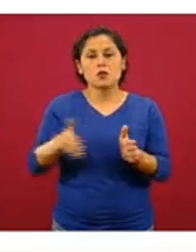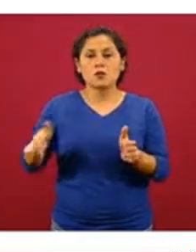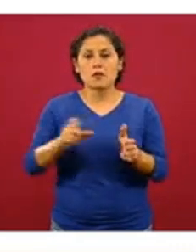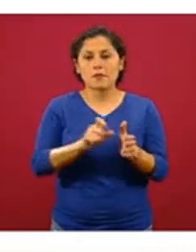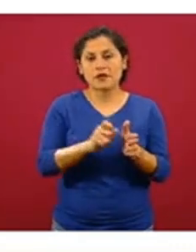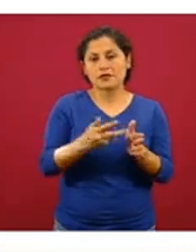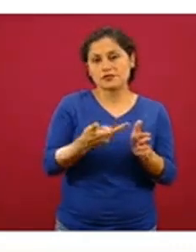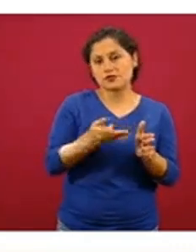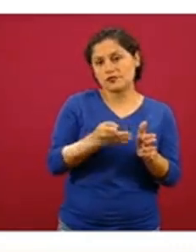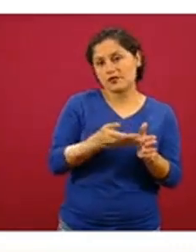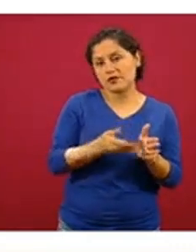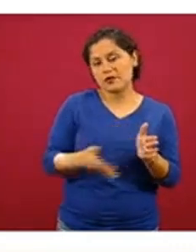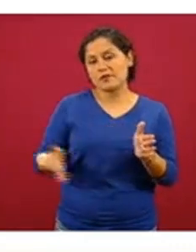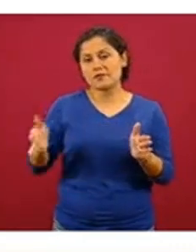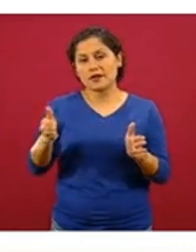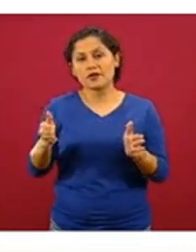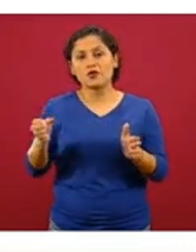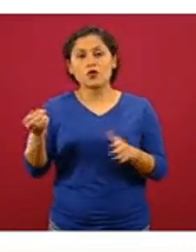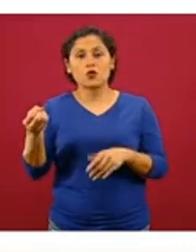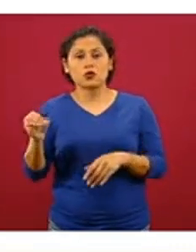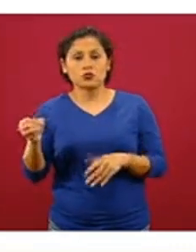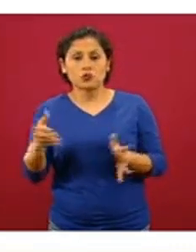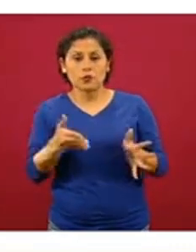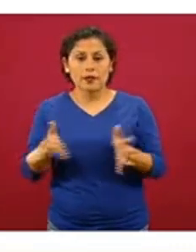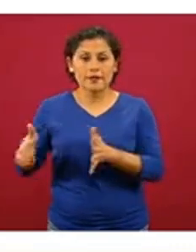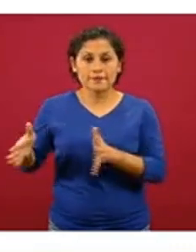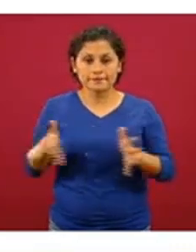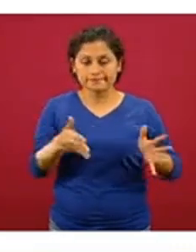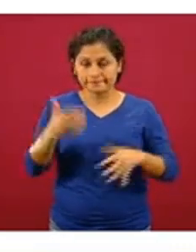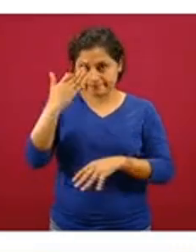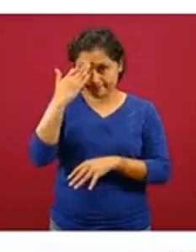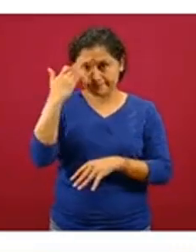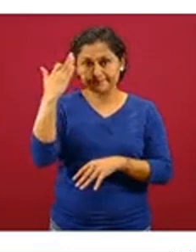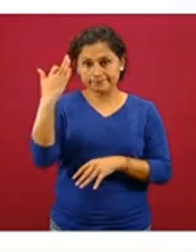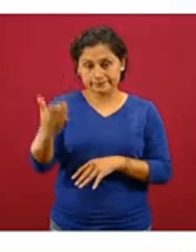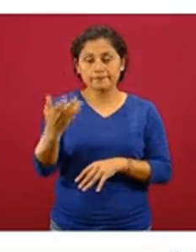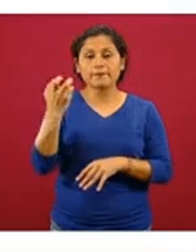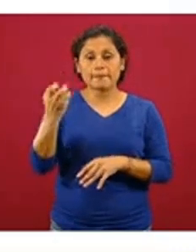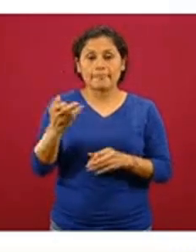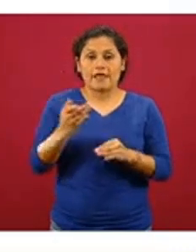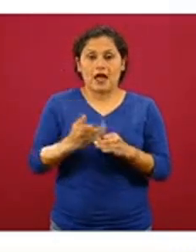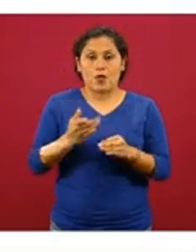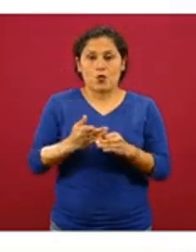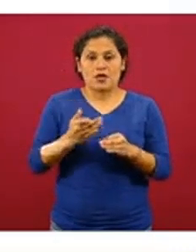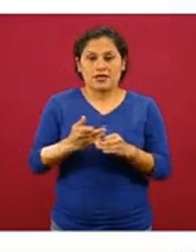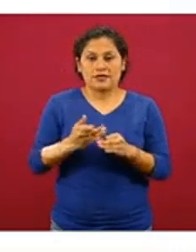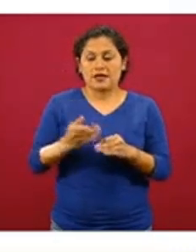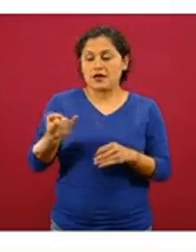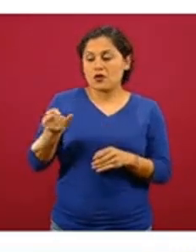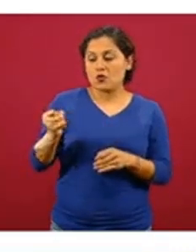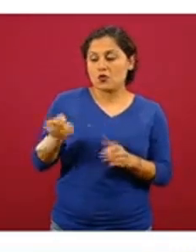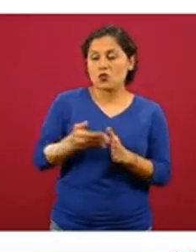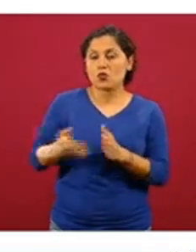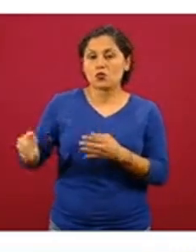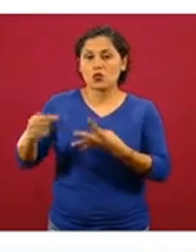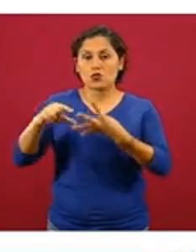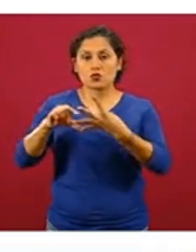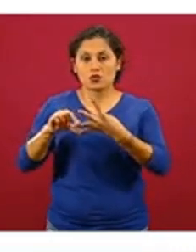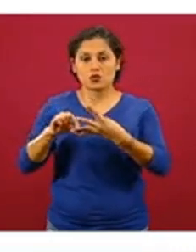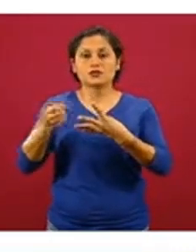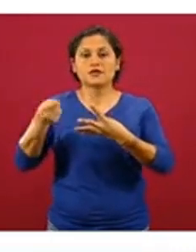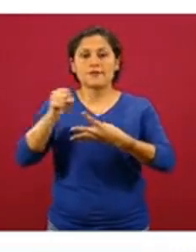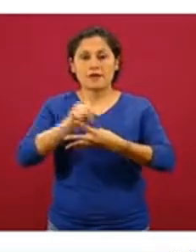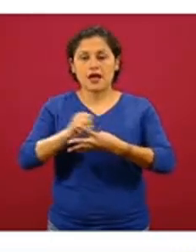y la tercera semana de octubre es justamente estas semanas, las 2 finales de junio y las 2 primeras de